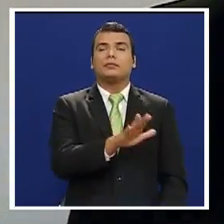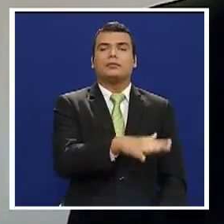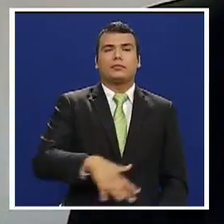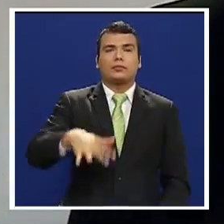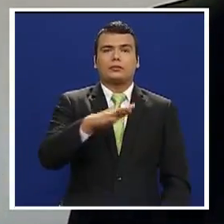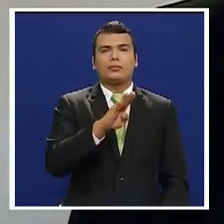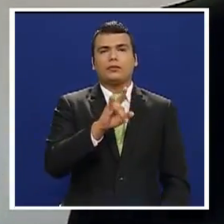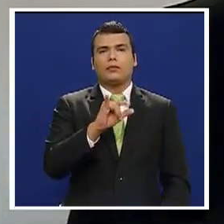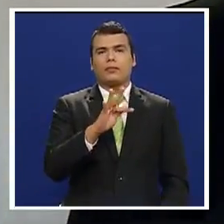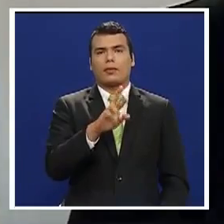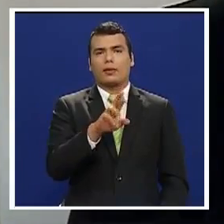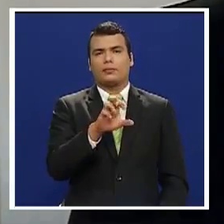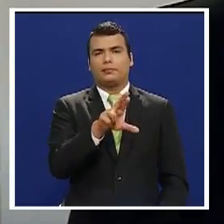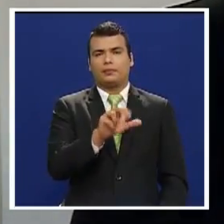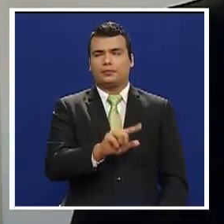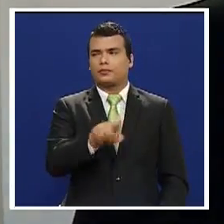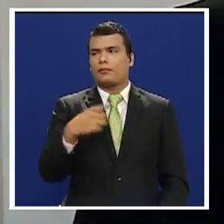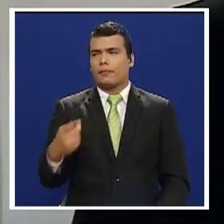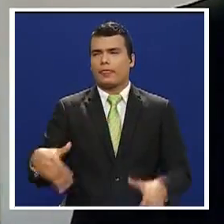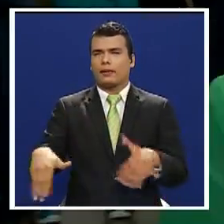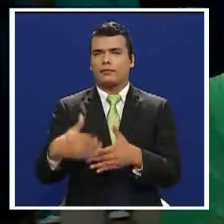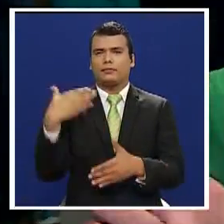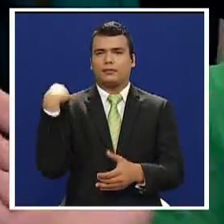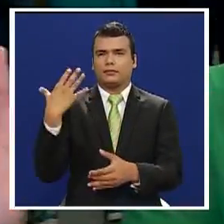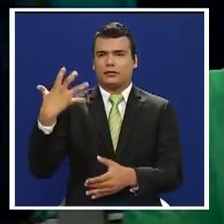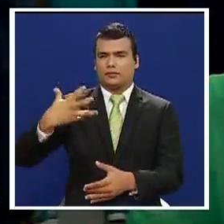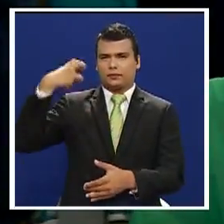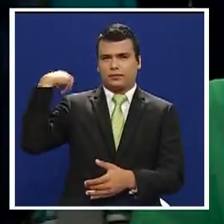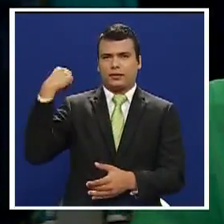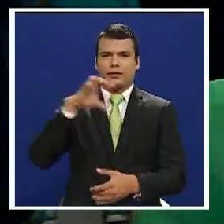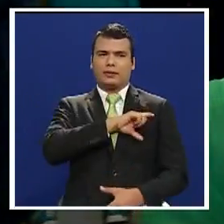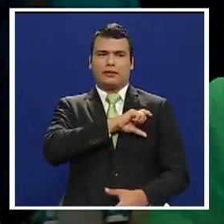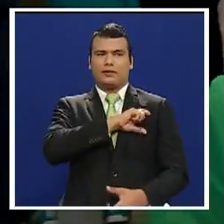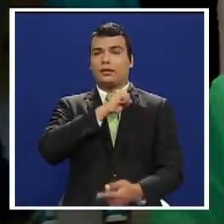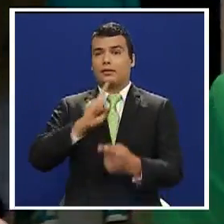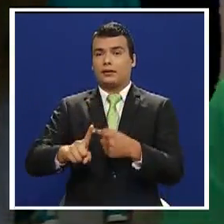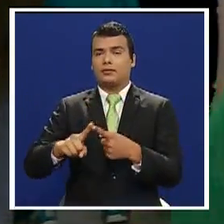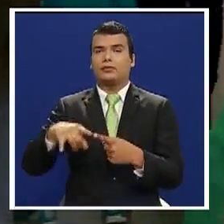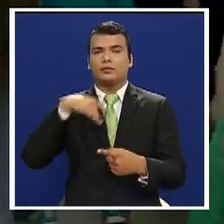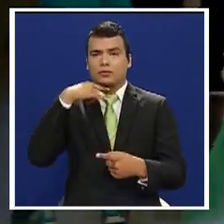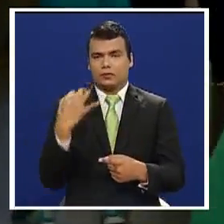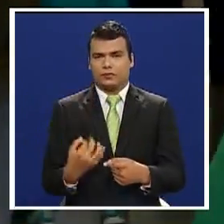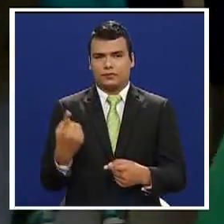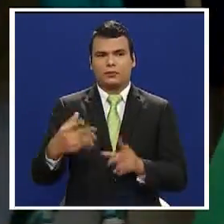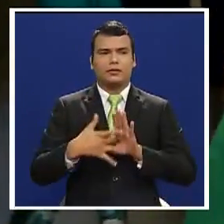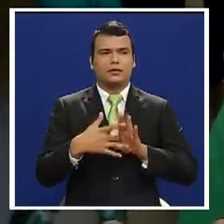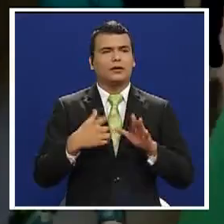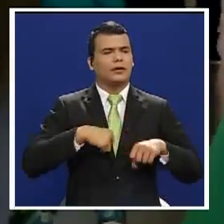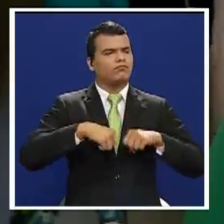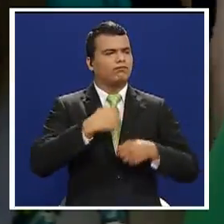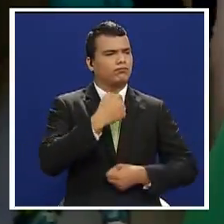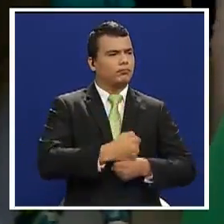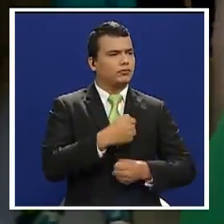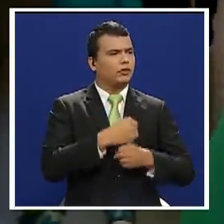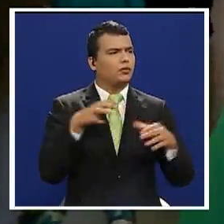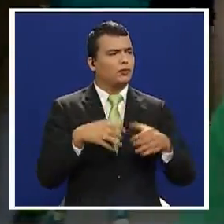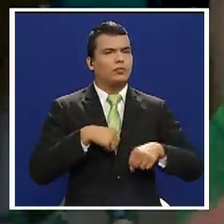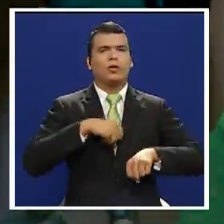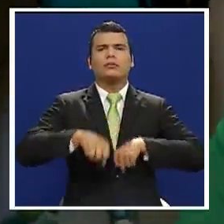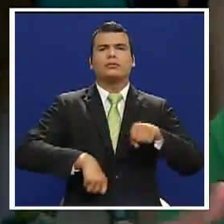representantes de poblaciones como Viges, Candelaria, Cali y Jamundí expusieron a los diputados encargados de su aprobación sus propuestas para impulsar el desarrollo de